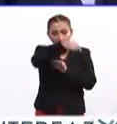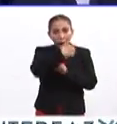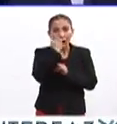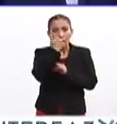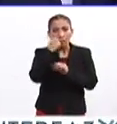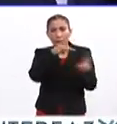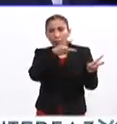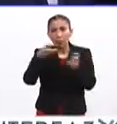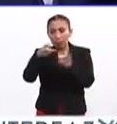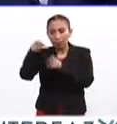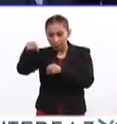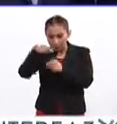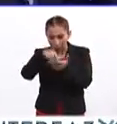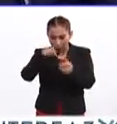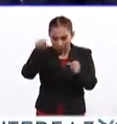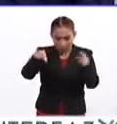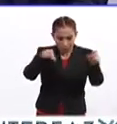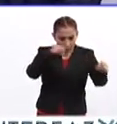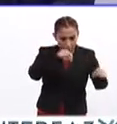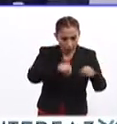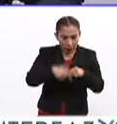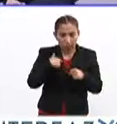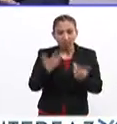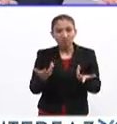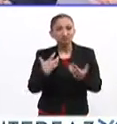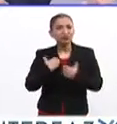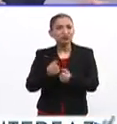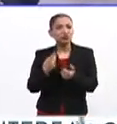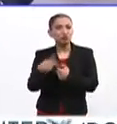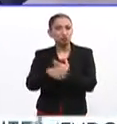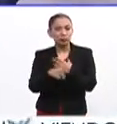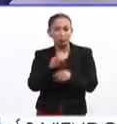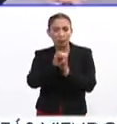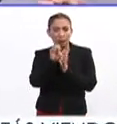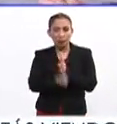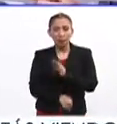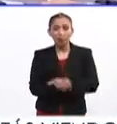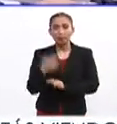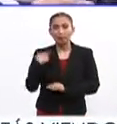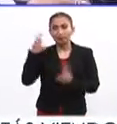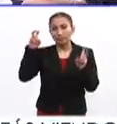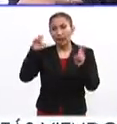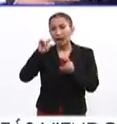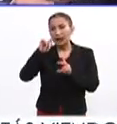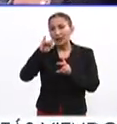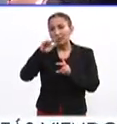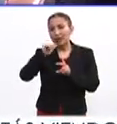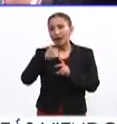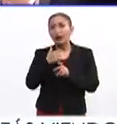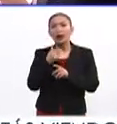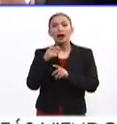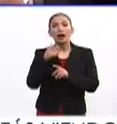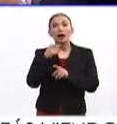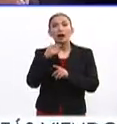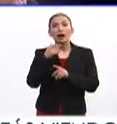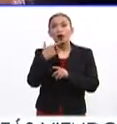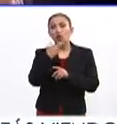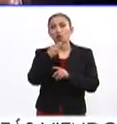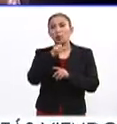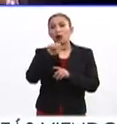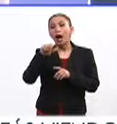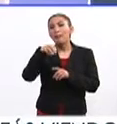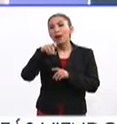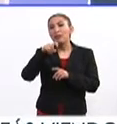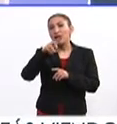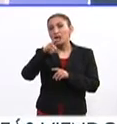alumnos están siendo asaltados y despojados de sus objetos personales. Por ponerles un ejemplo, en el caso de la alcaldía de Gustavo